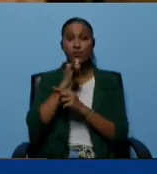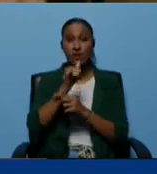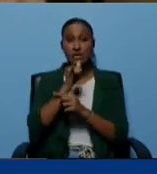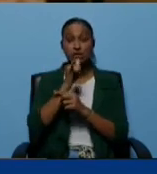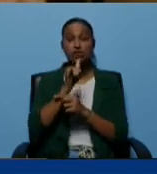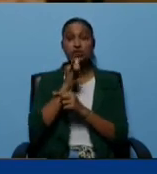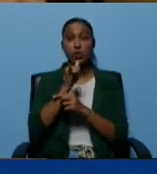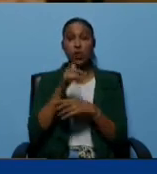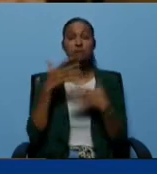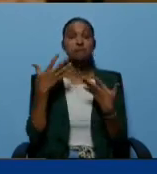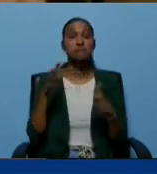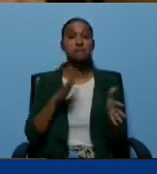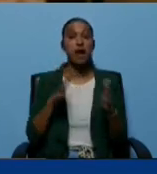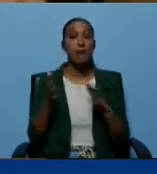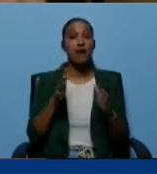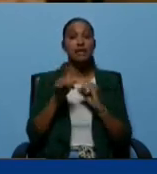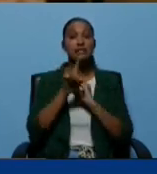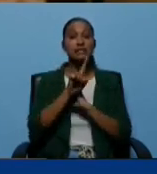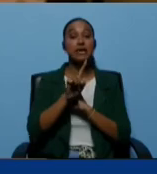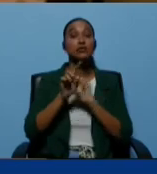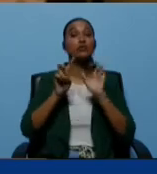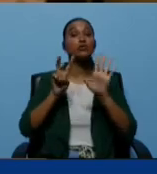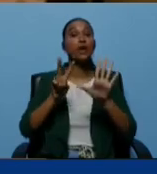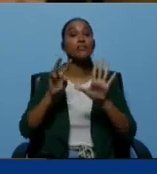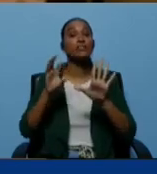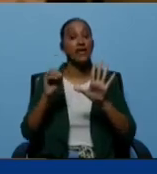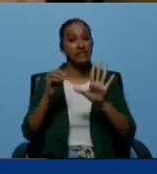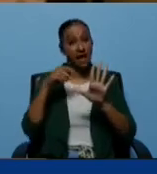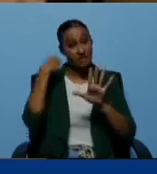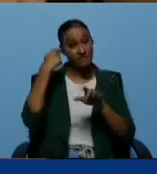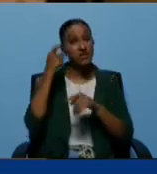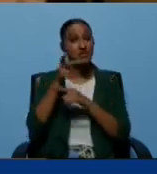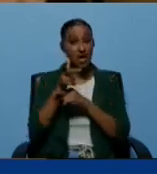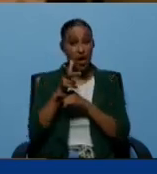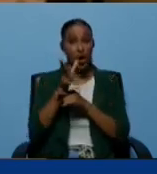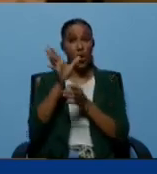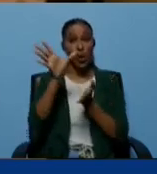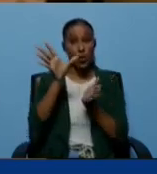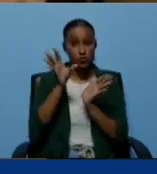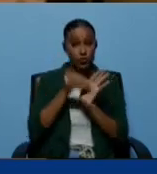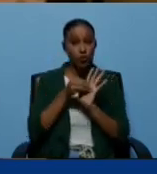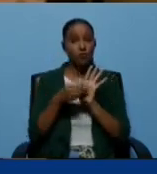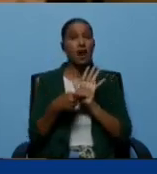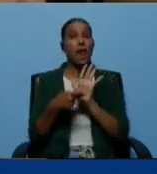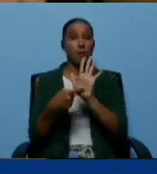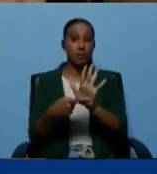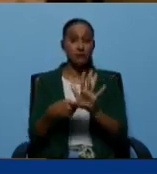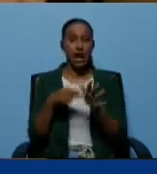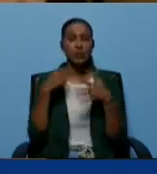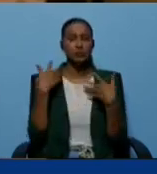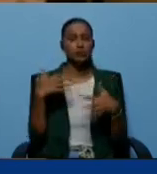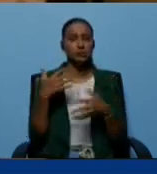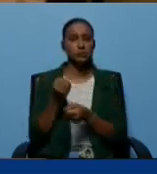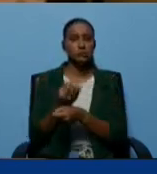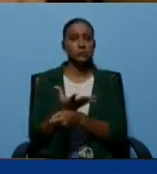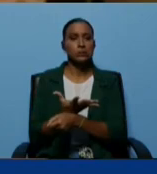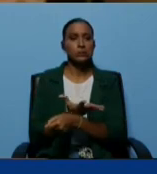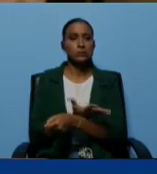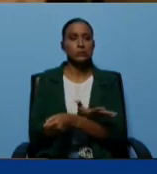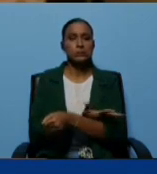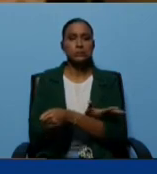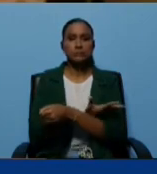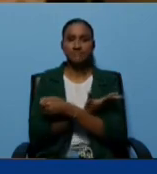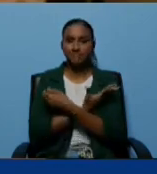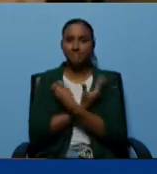casi 170 videos tan escalofriantes como los que hemos visto. Pero es mi deber también,